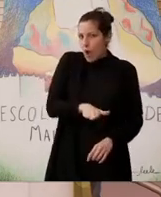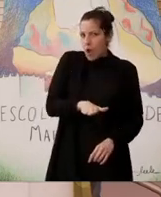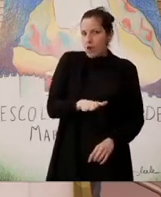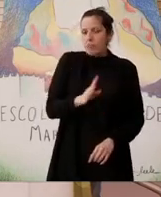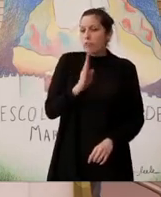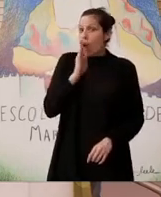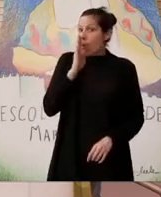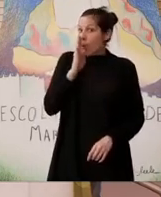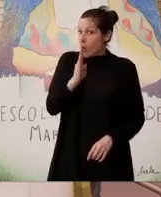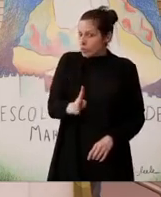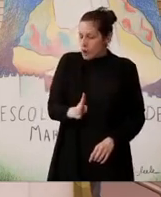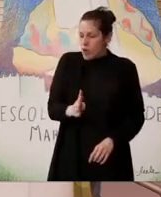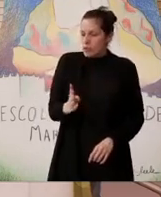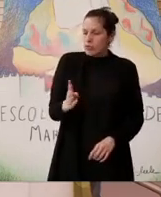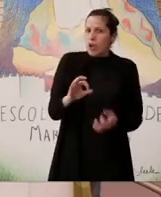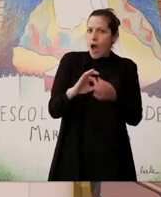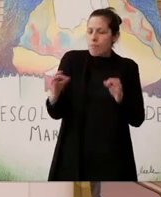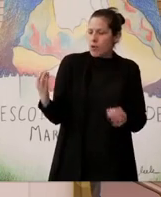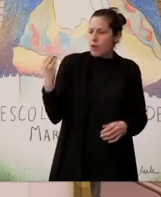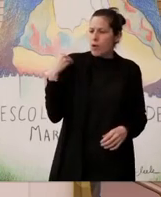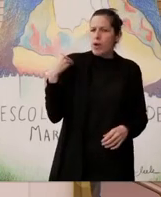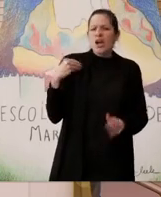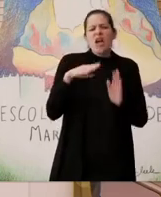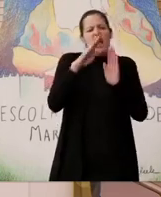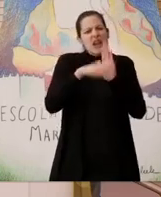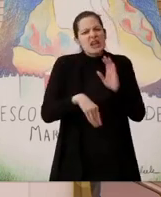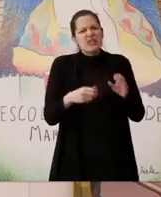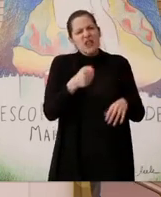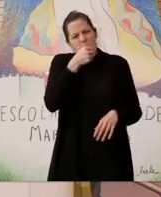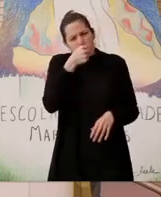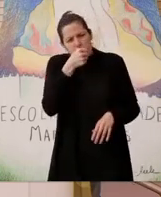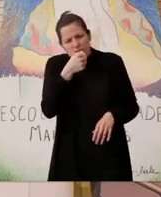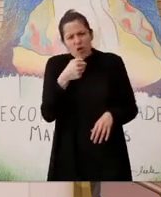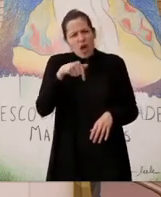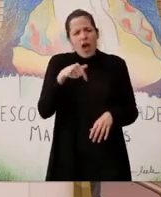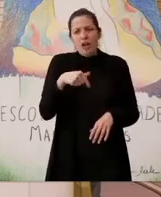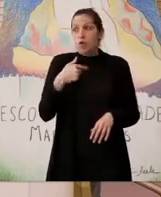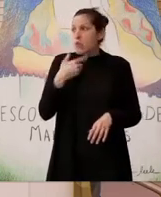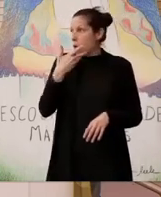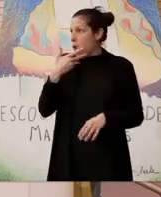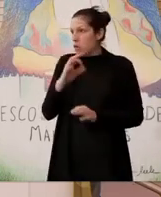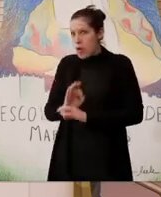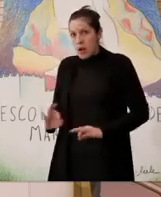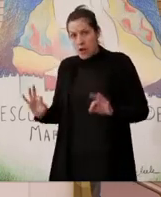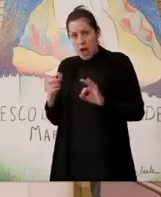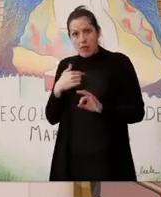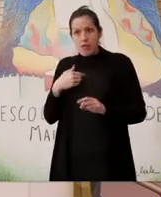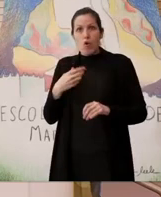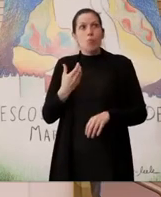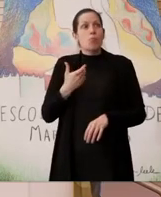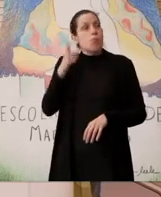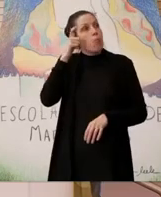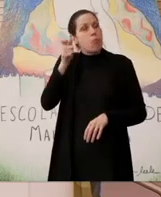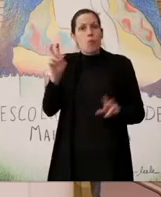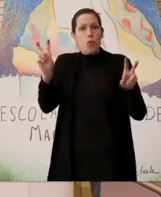no haces una lista del psoe aquí no había agrupación no había nada no conocía a nadie porque era nueva en el pueblo llevaba